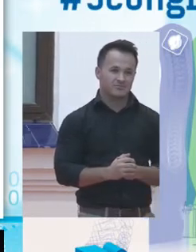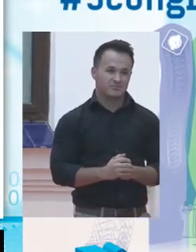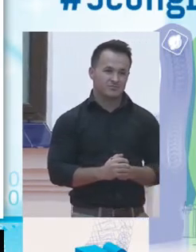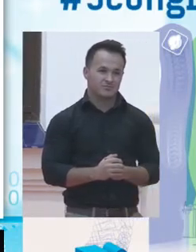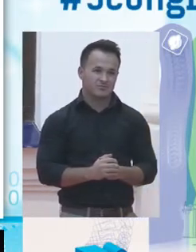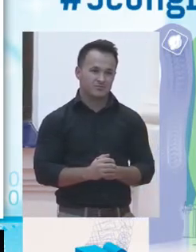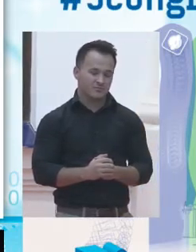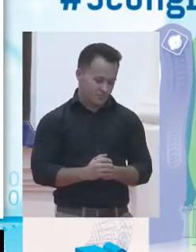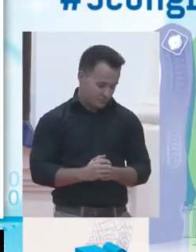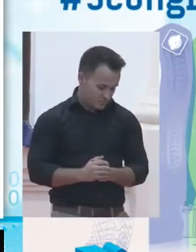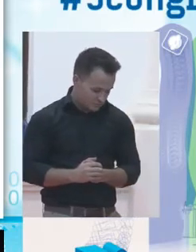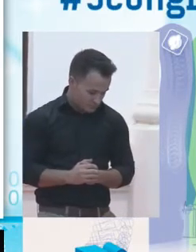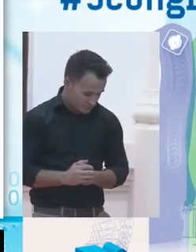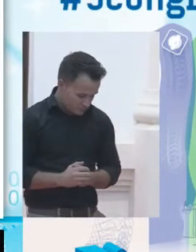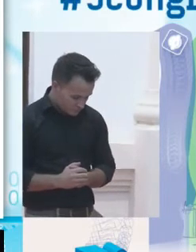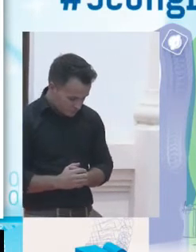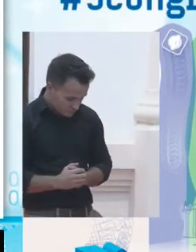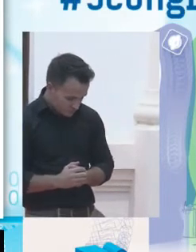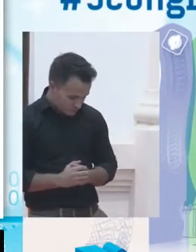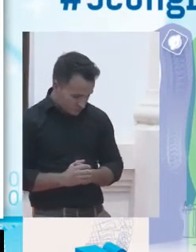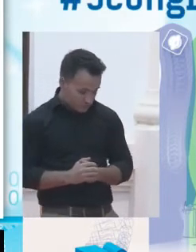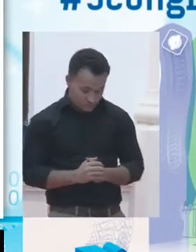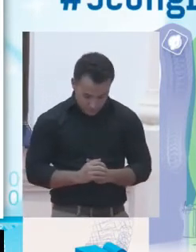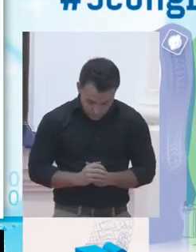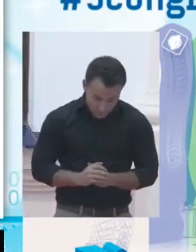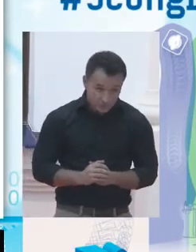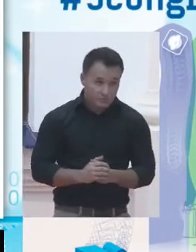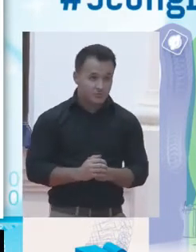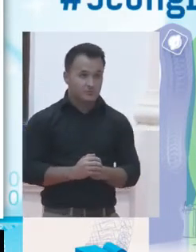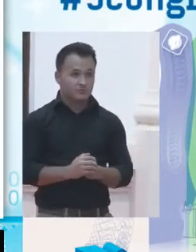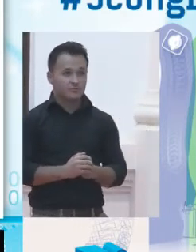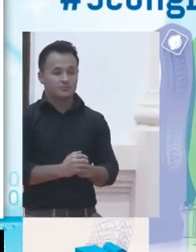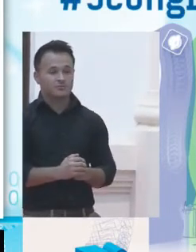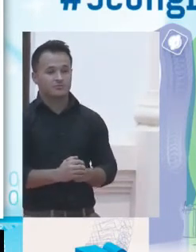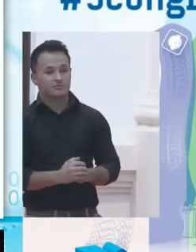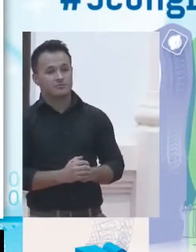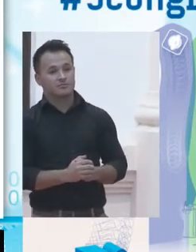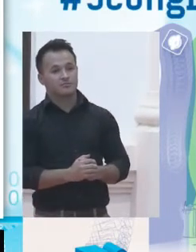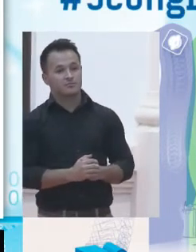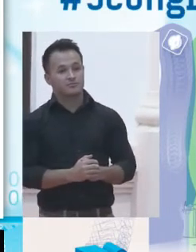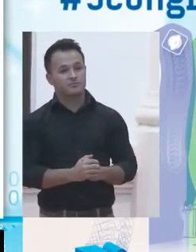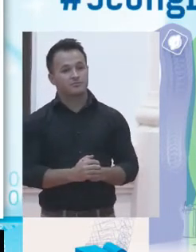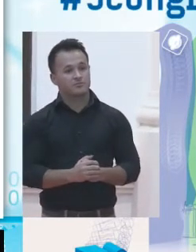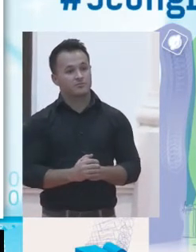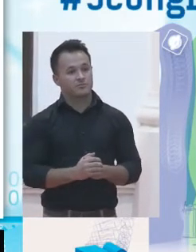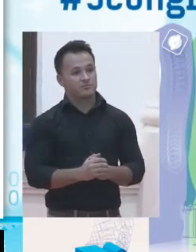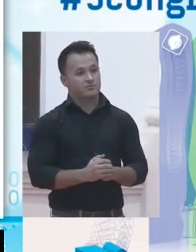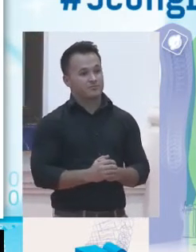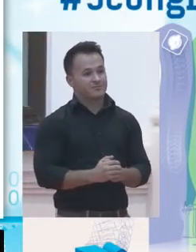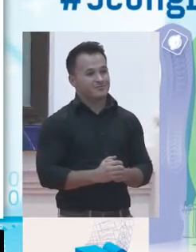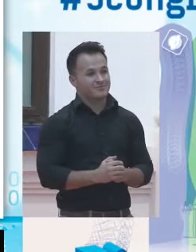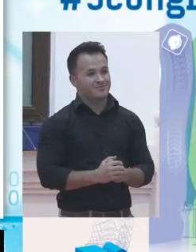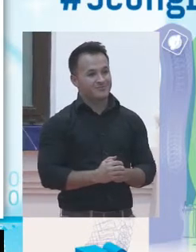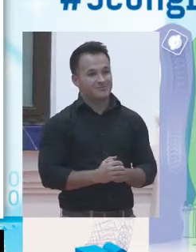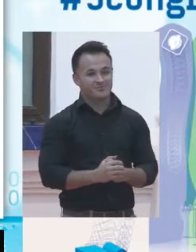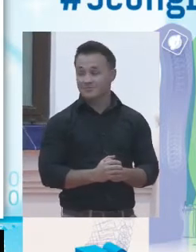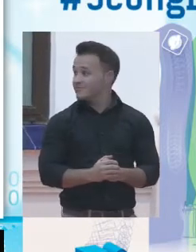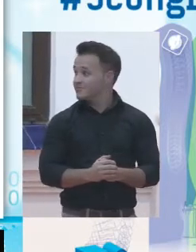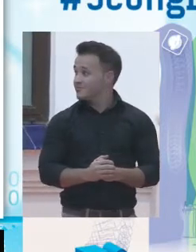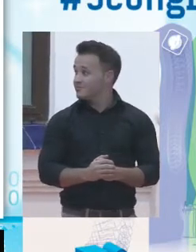Cuando creamos Marcanet nos planteamos, hace ya más de 10 años, que la evolución de la